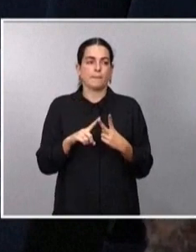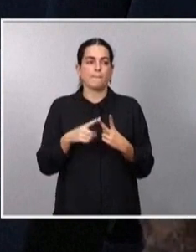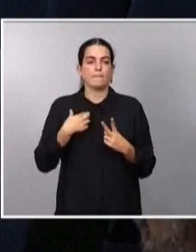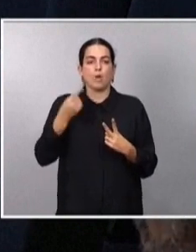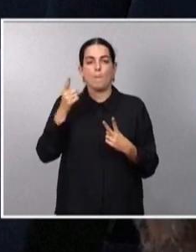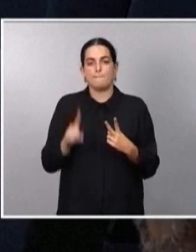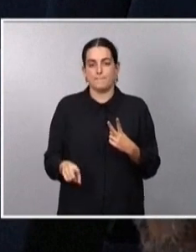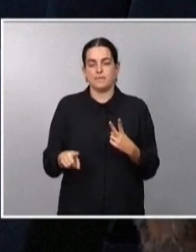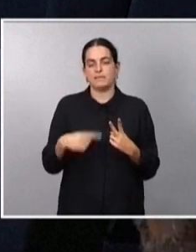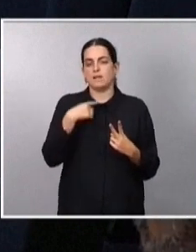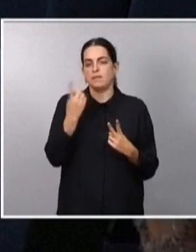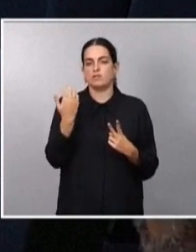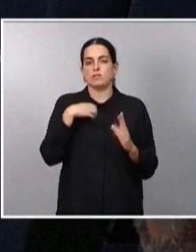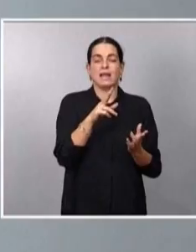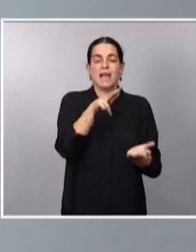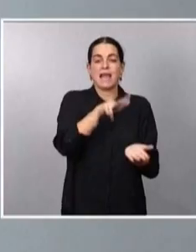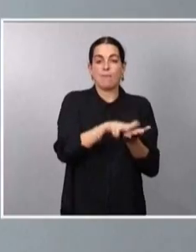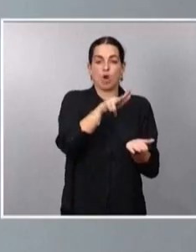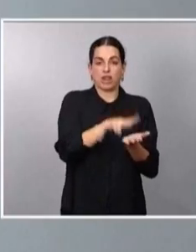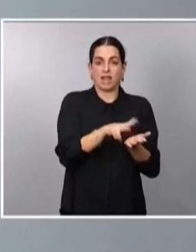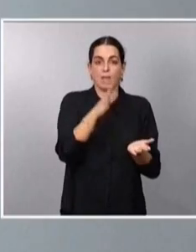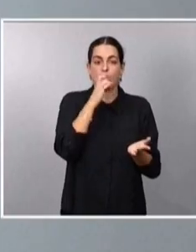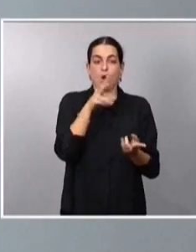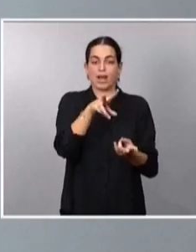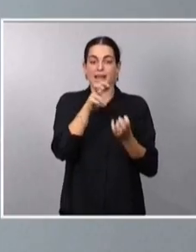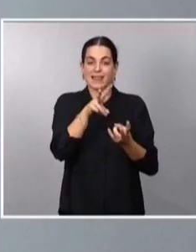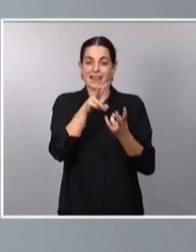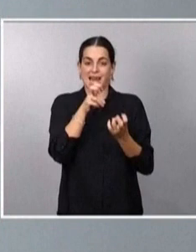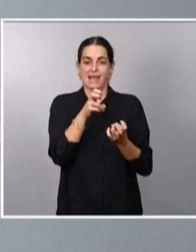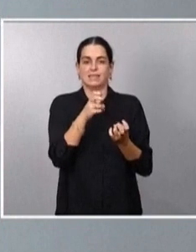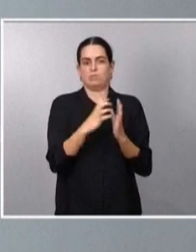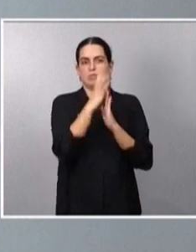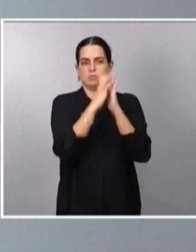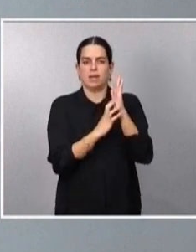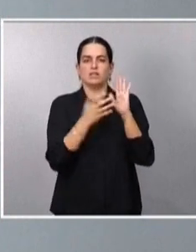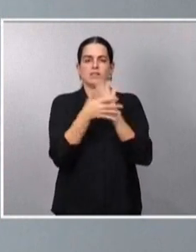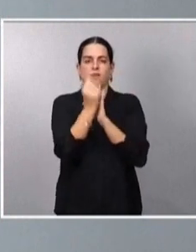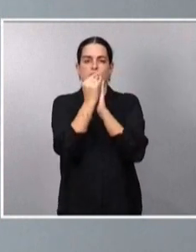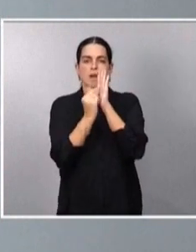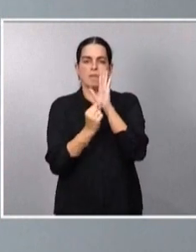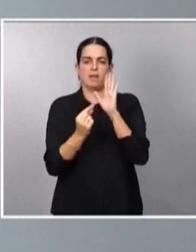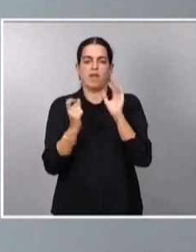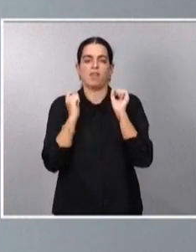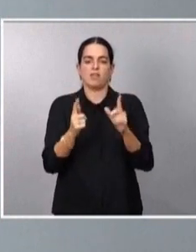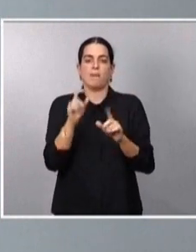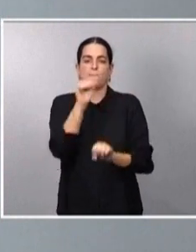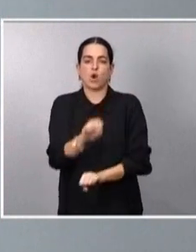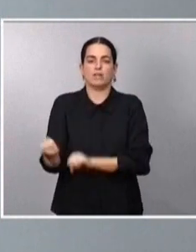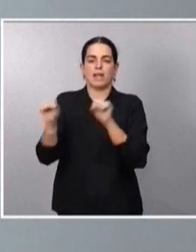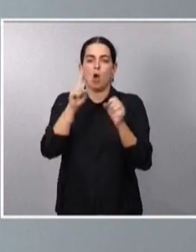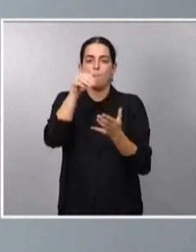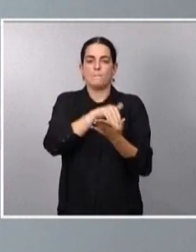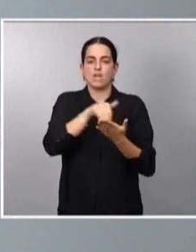del acuerdo firmado este lunes se trata de una medida que puede proteger a más de un millón de hogares